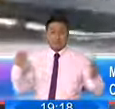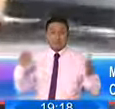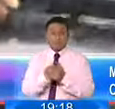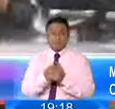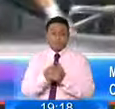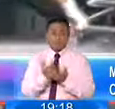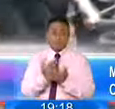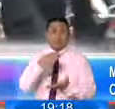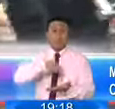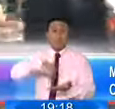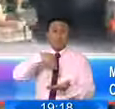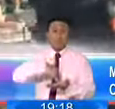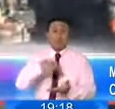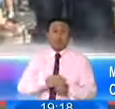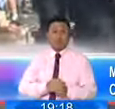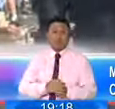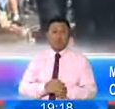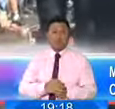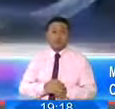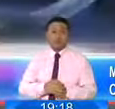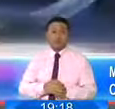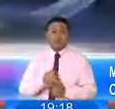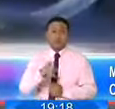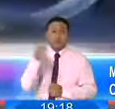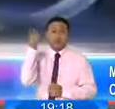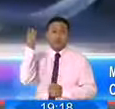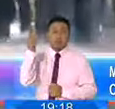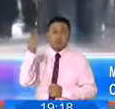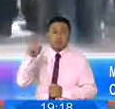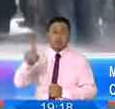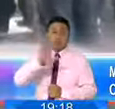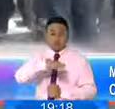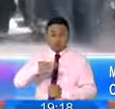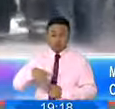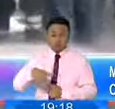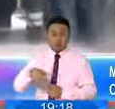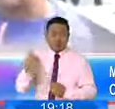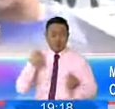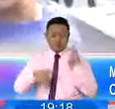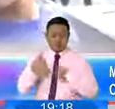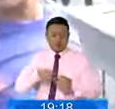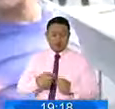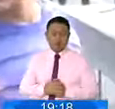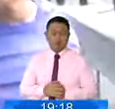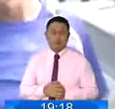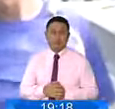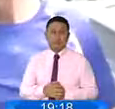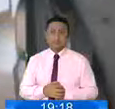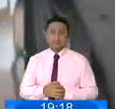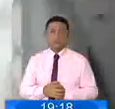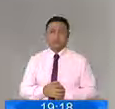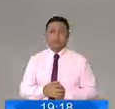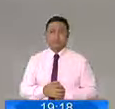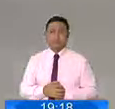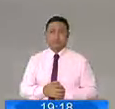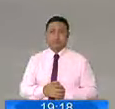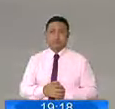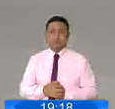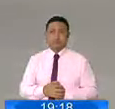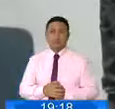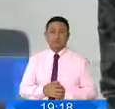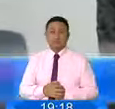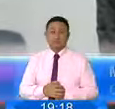Manabí deja gravemente heridos a un profesor y sus alumnos de una escuela fiscal. Golpe